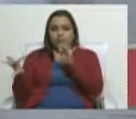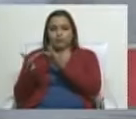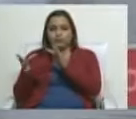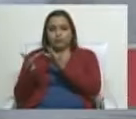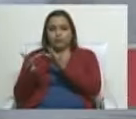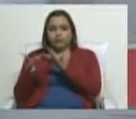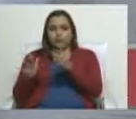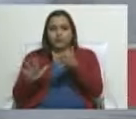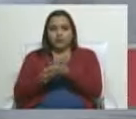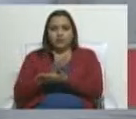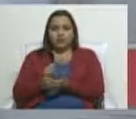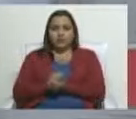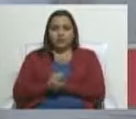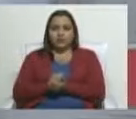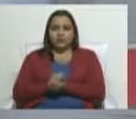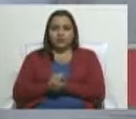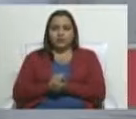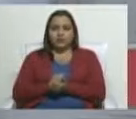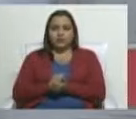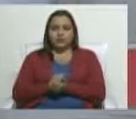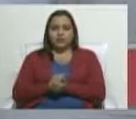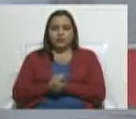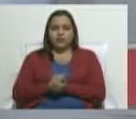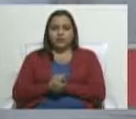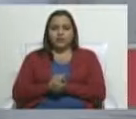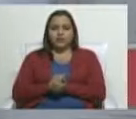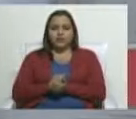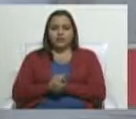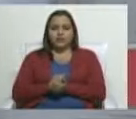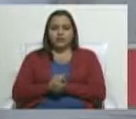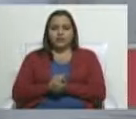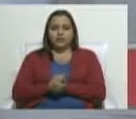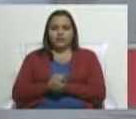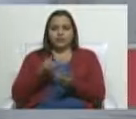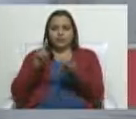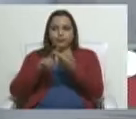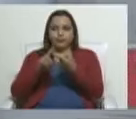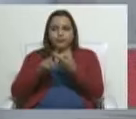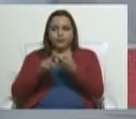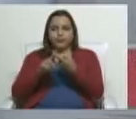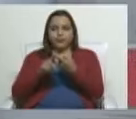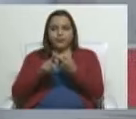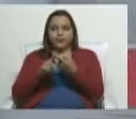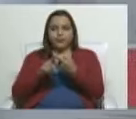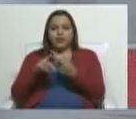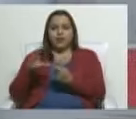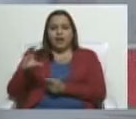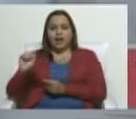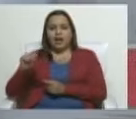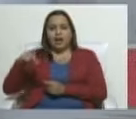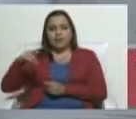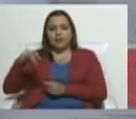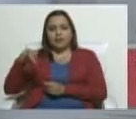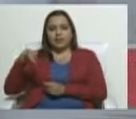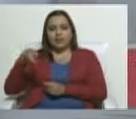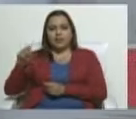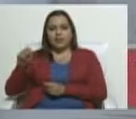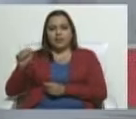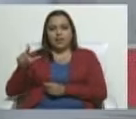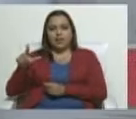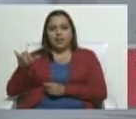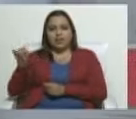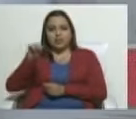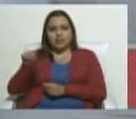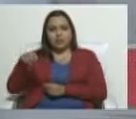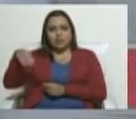lógicas del poscapitalismo. Es decir, uno de los elementos del poscapitalismo esenciales es que asume que los